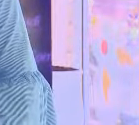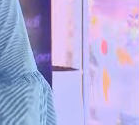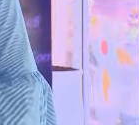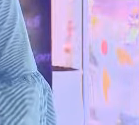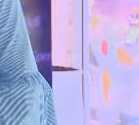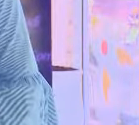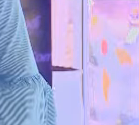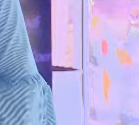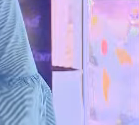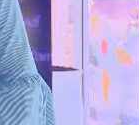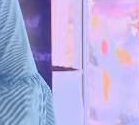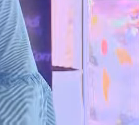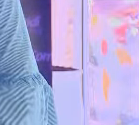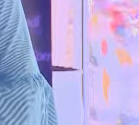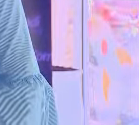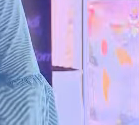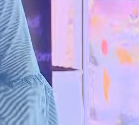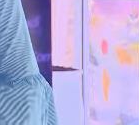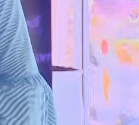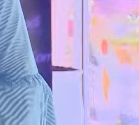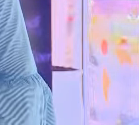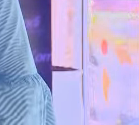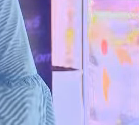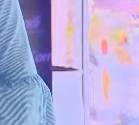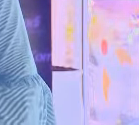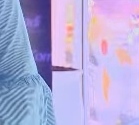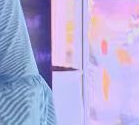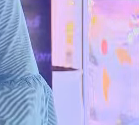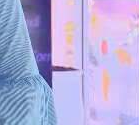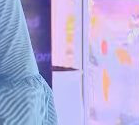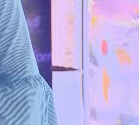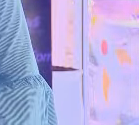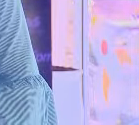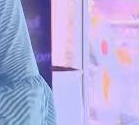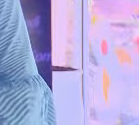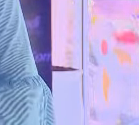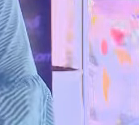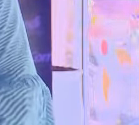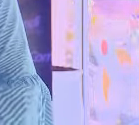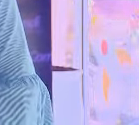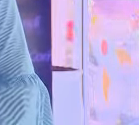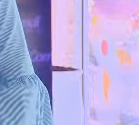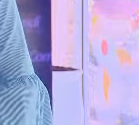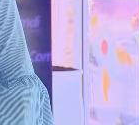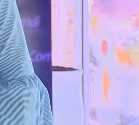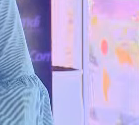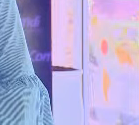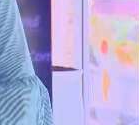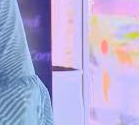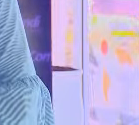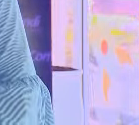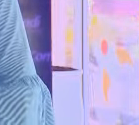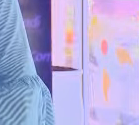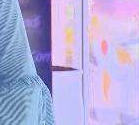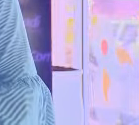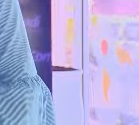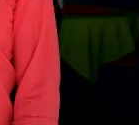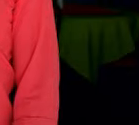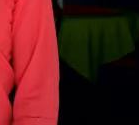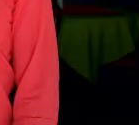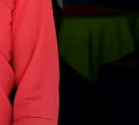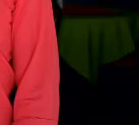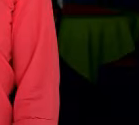Alianza Francesa, los invitamos al concierto este 7 de septiembre de Pablo Blues Boy a las 7 de la noche en el Centro Cultural